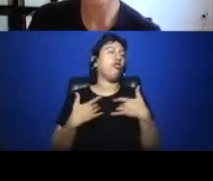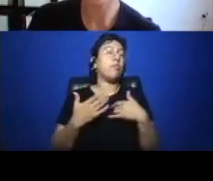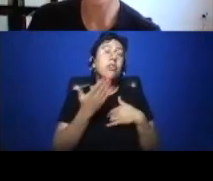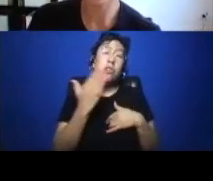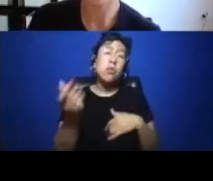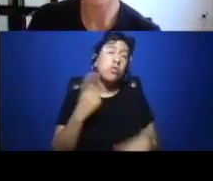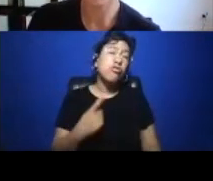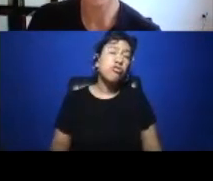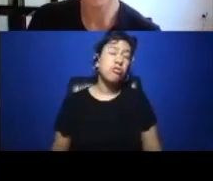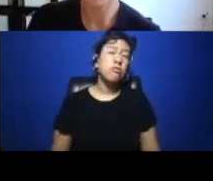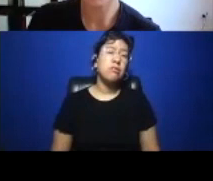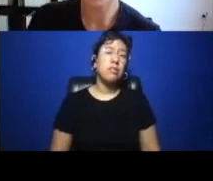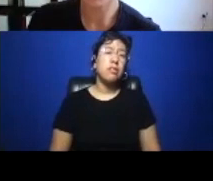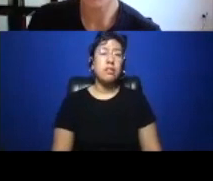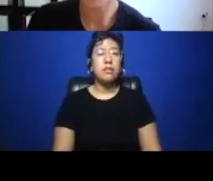Muy buena pregunta.